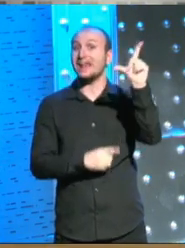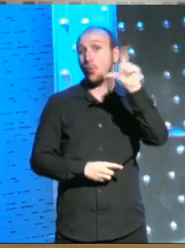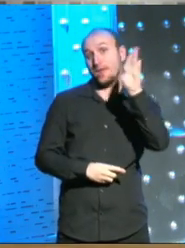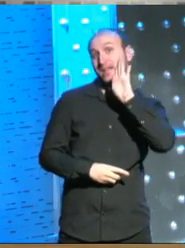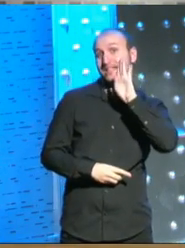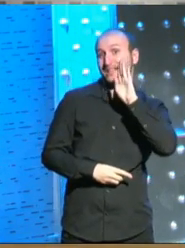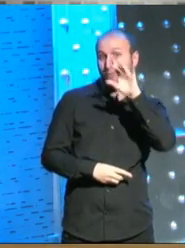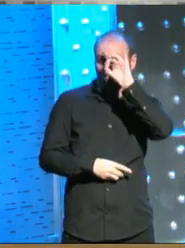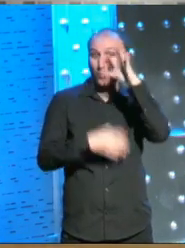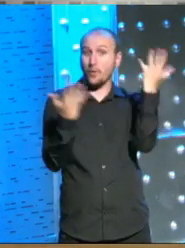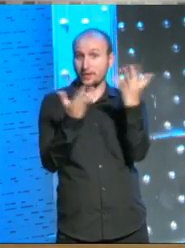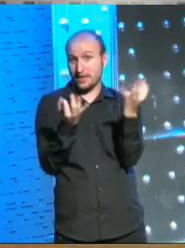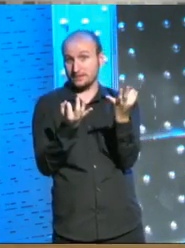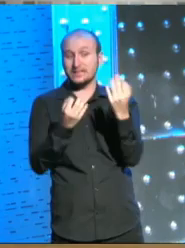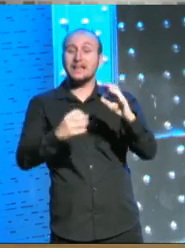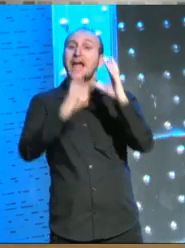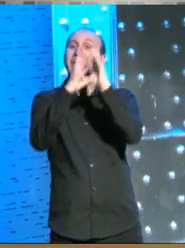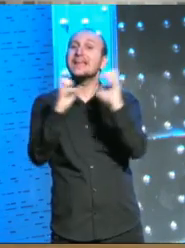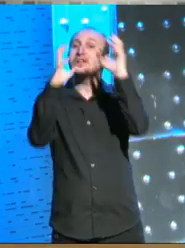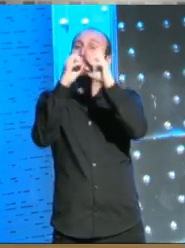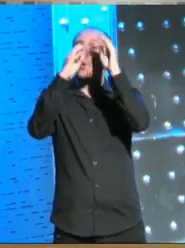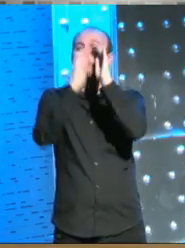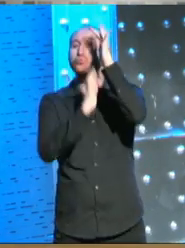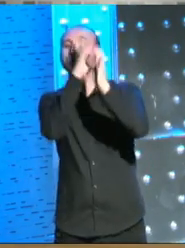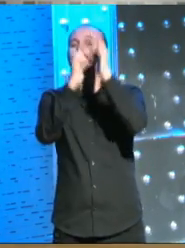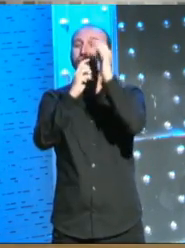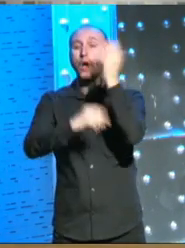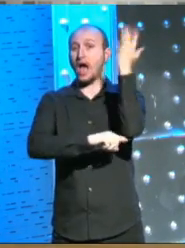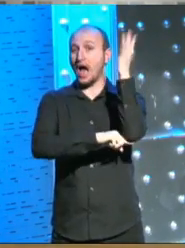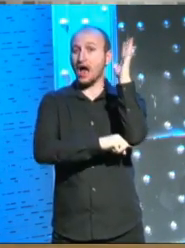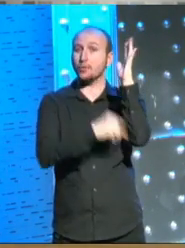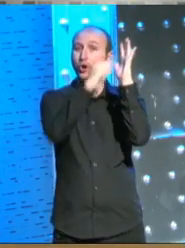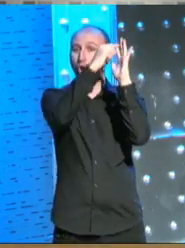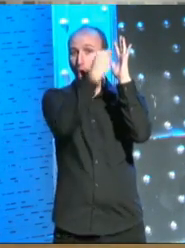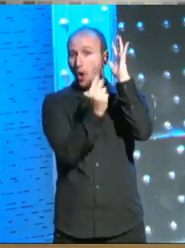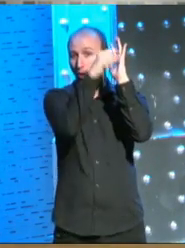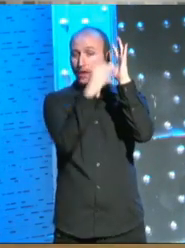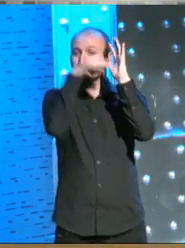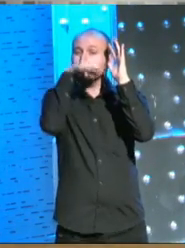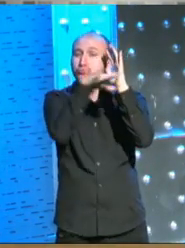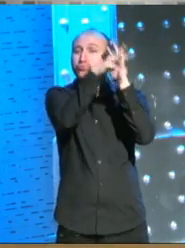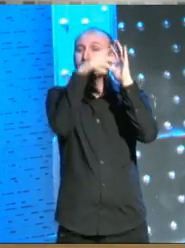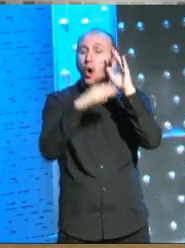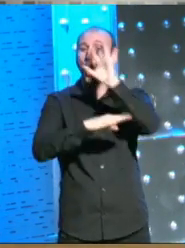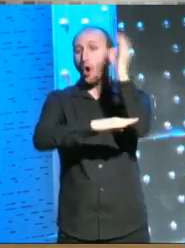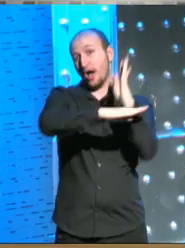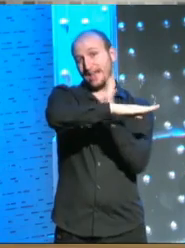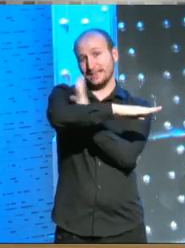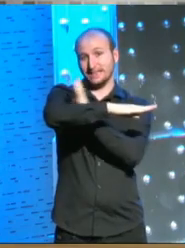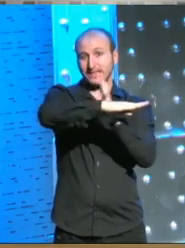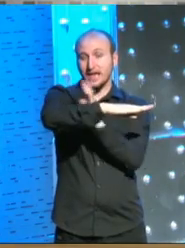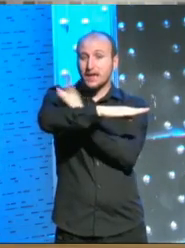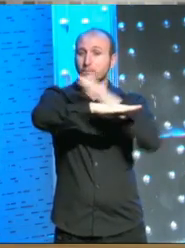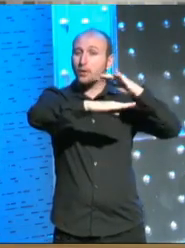que asciende, las hojas del árbol que se mueven, la hierba mecida por el viento, las